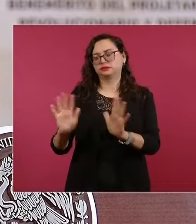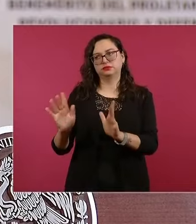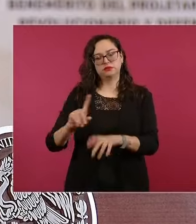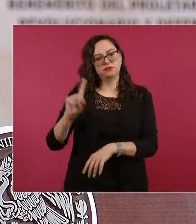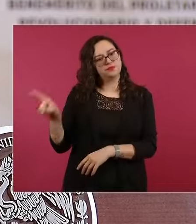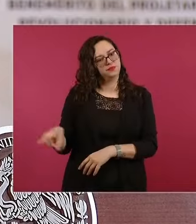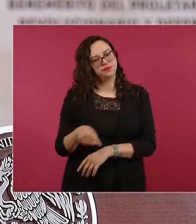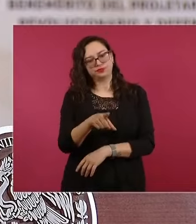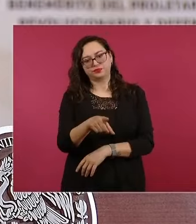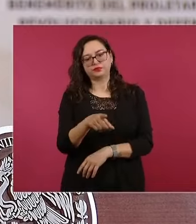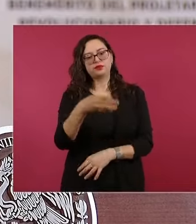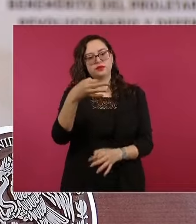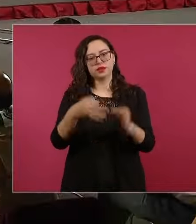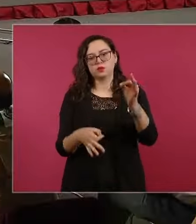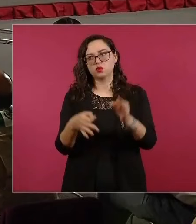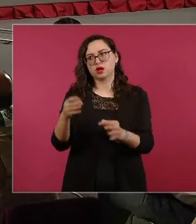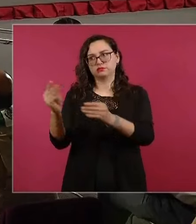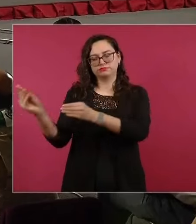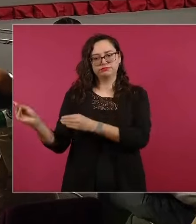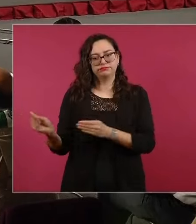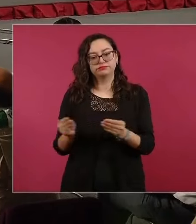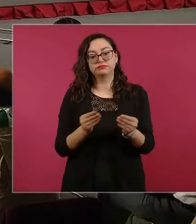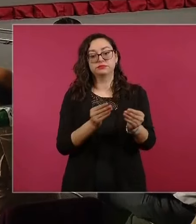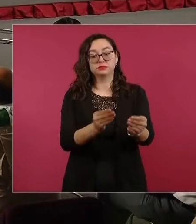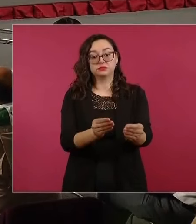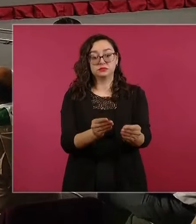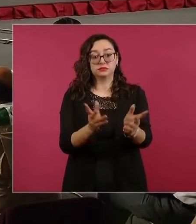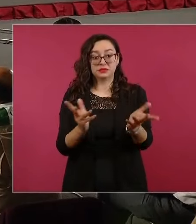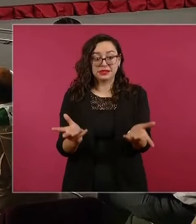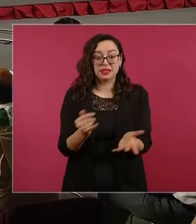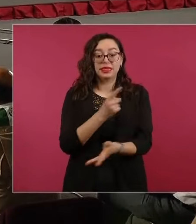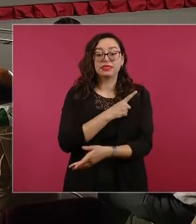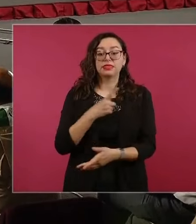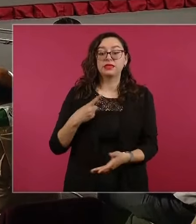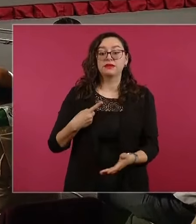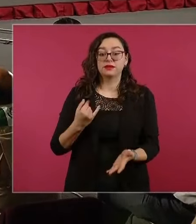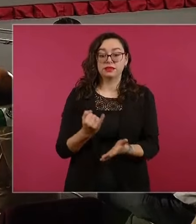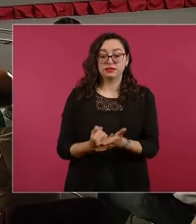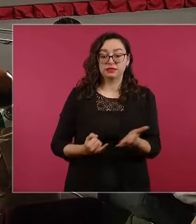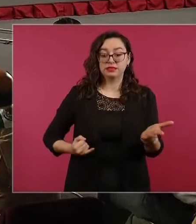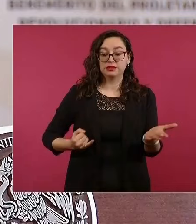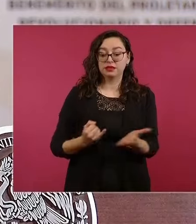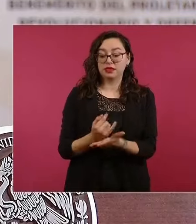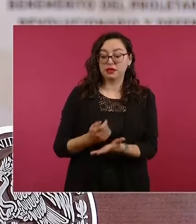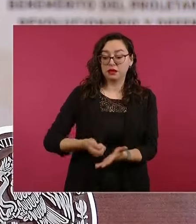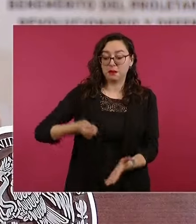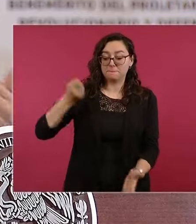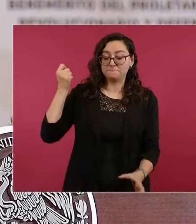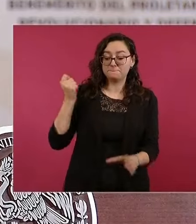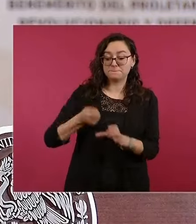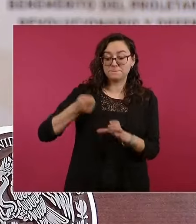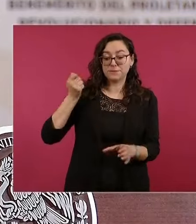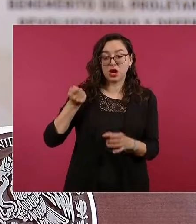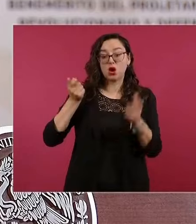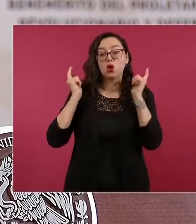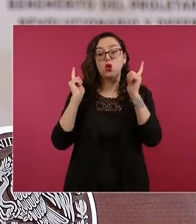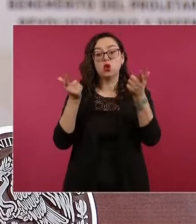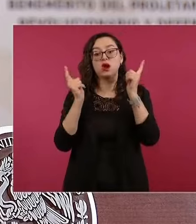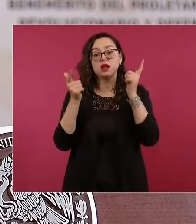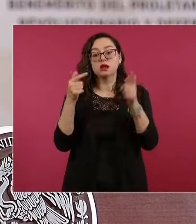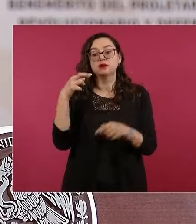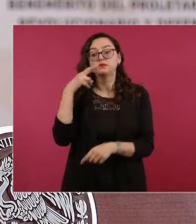al tribunal colegiado. Quien esperamos en breve deberá resolver el fondo del asunto.